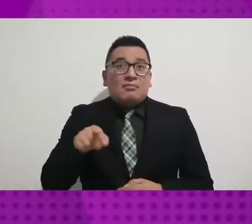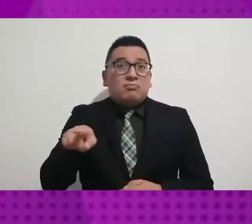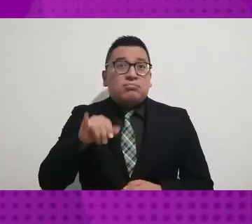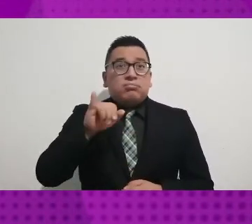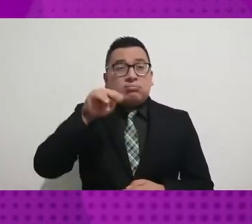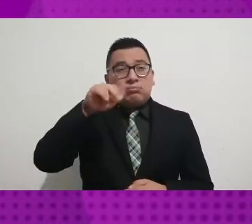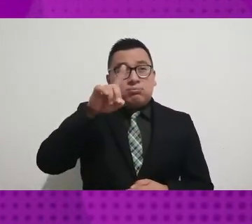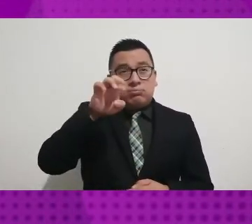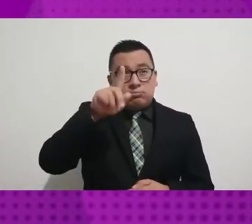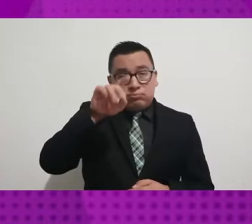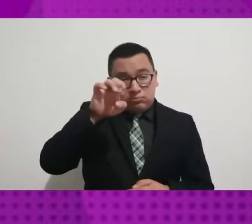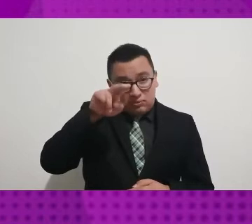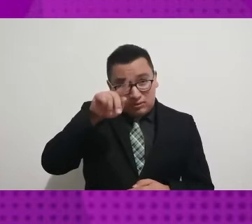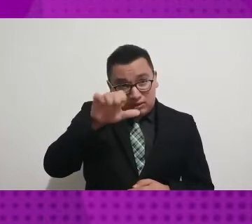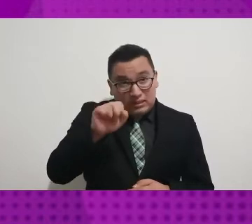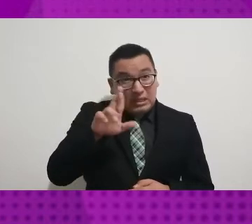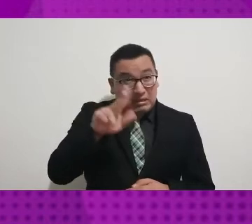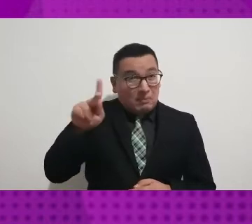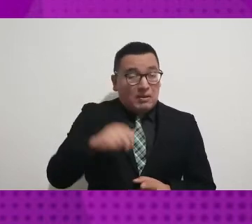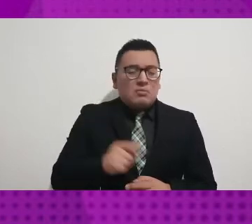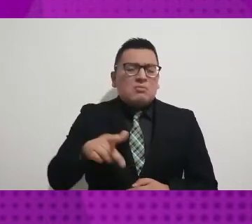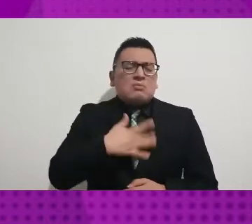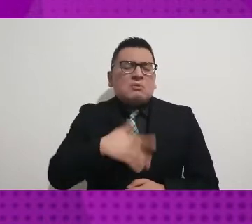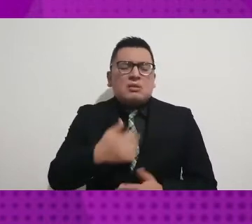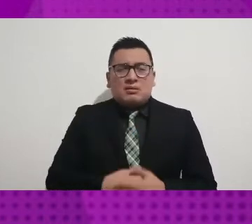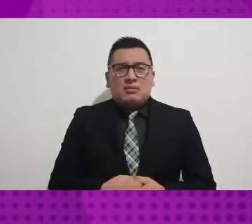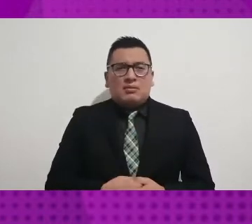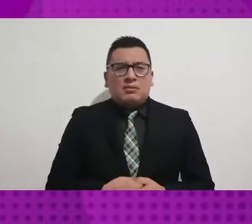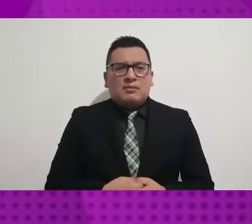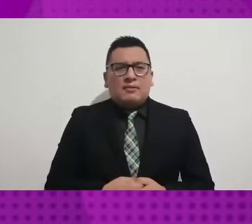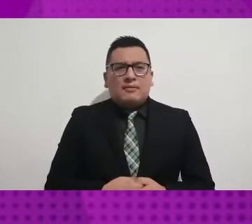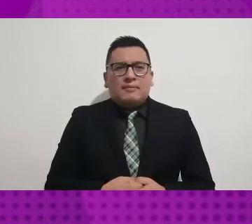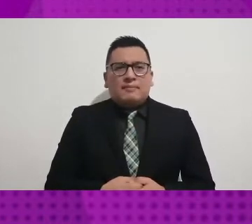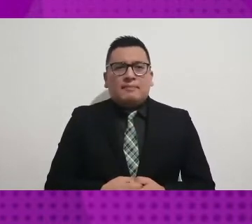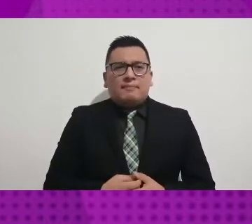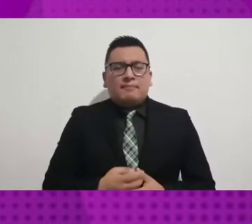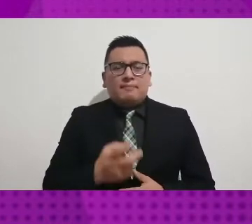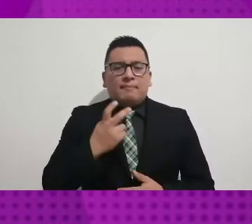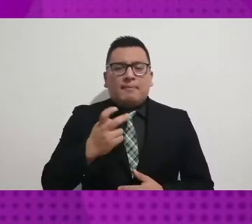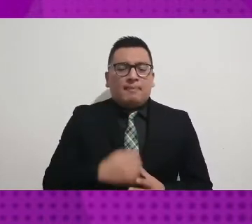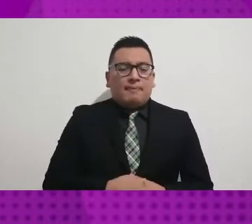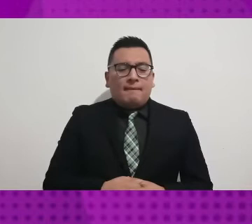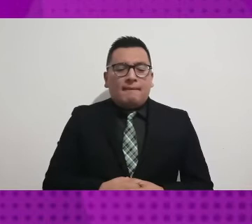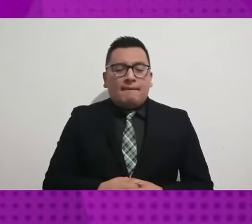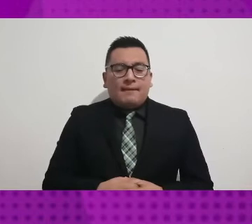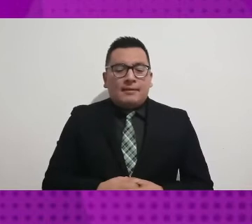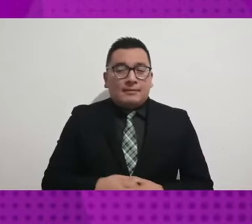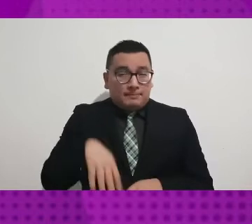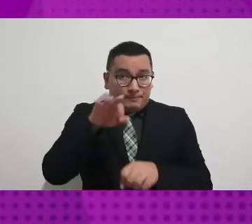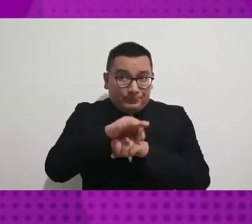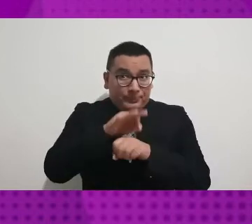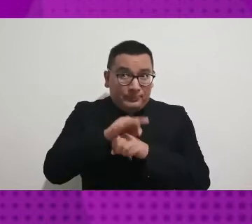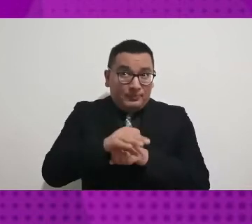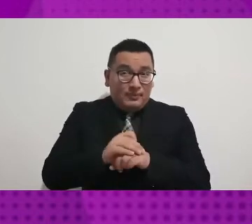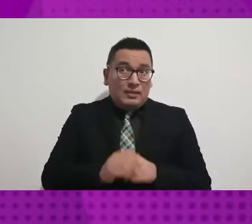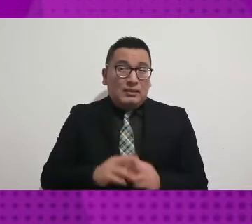tener candidatos independientes por representación proporcional. ¿Tú cómo ves el tema? ¿Consideras que esta ruta